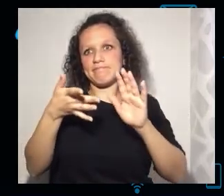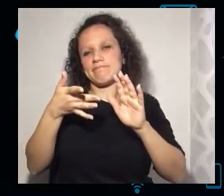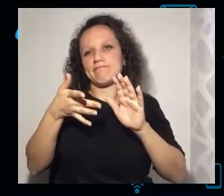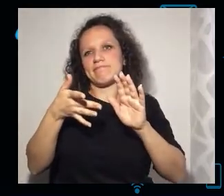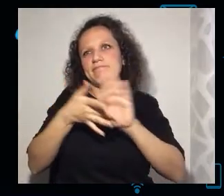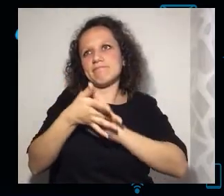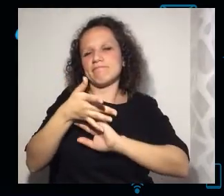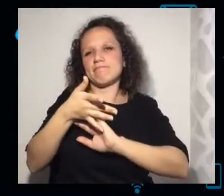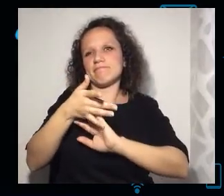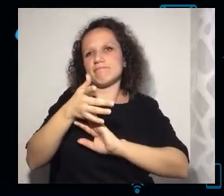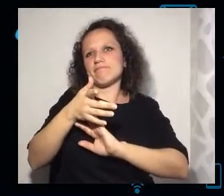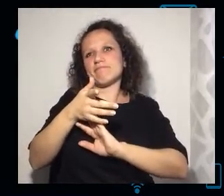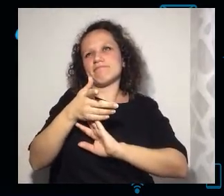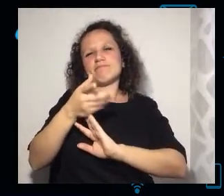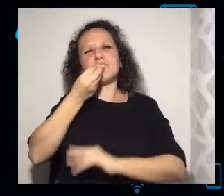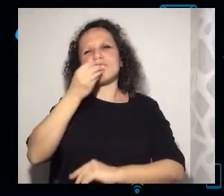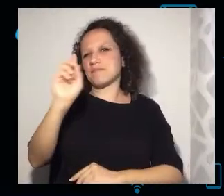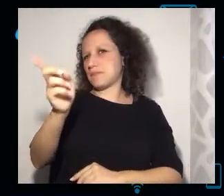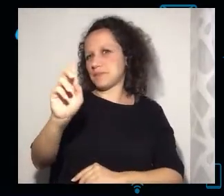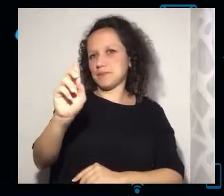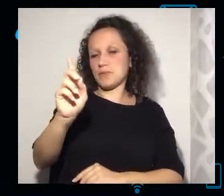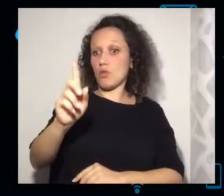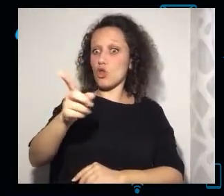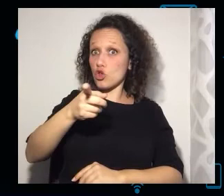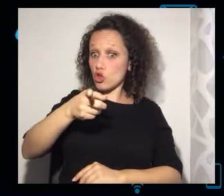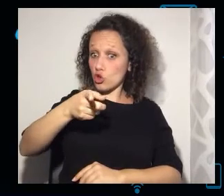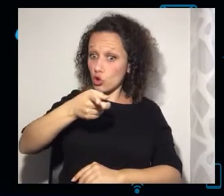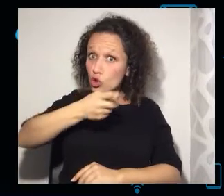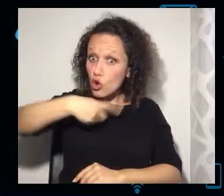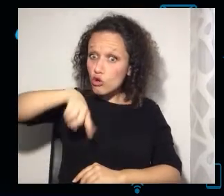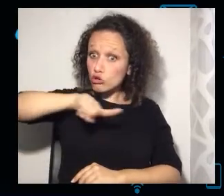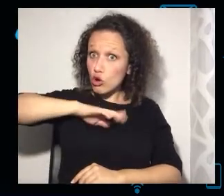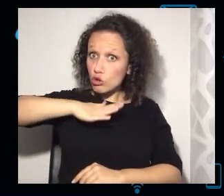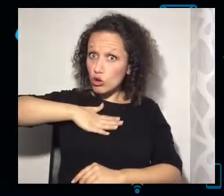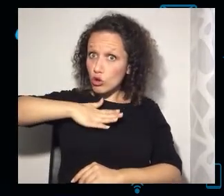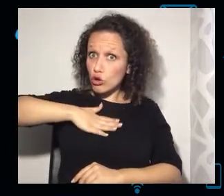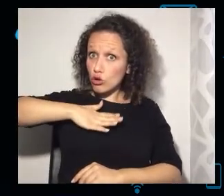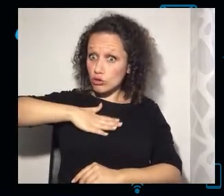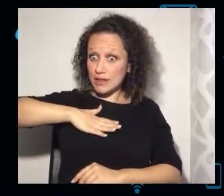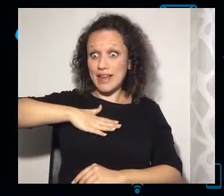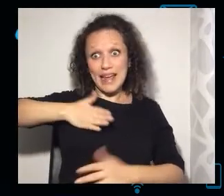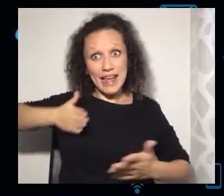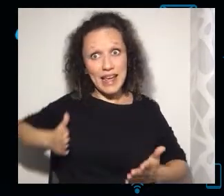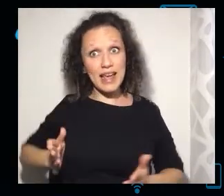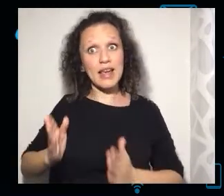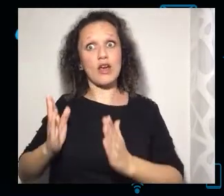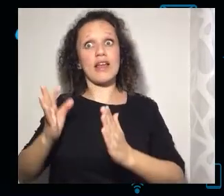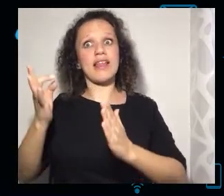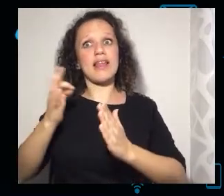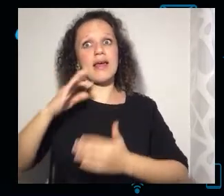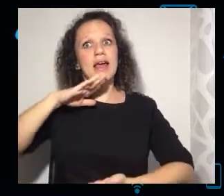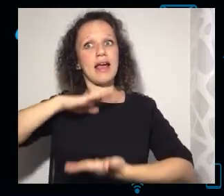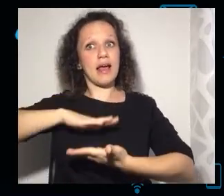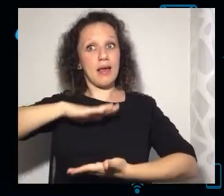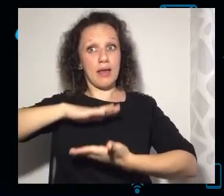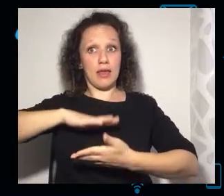una intentamos que nosotros los primeros y ellos también necesitarán actualizar esa competencia digital a lo largo de su vida y